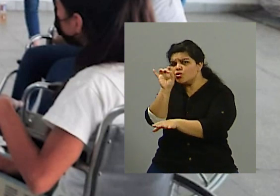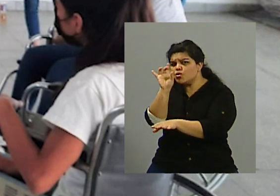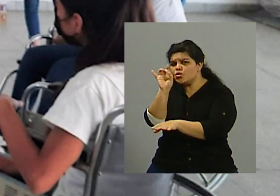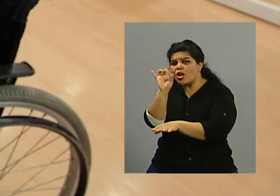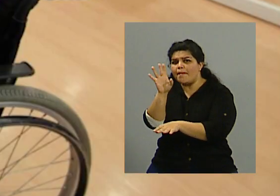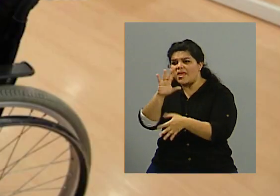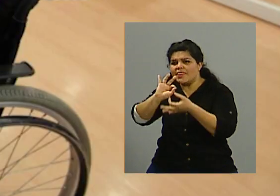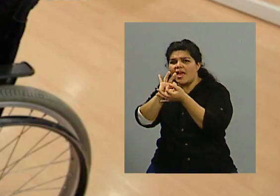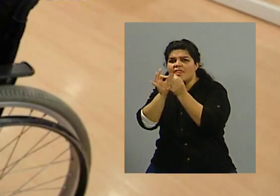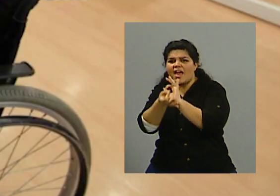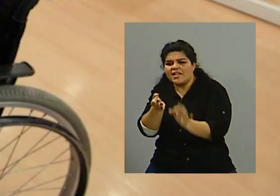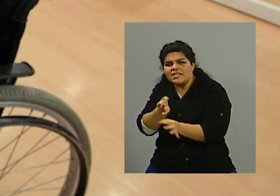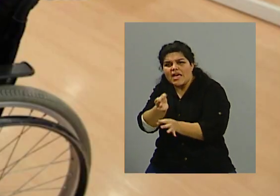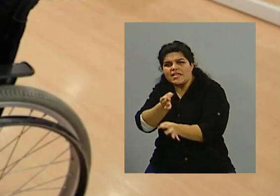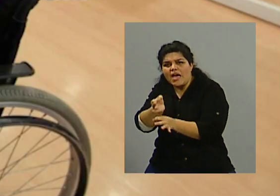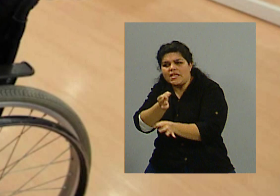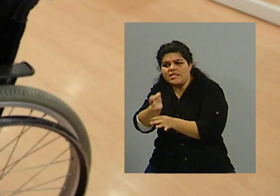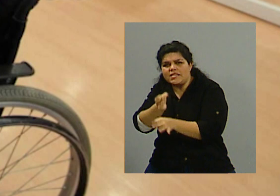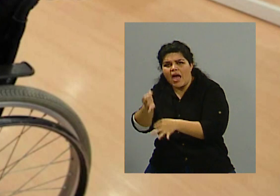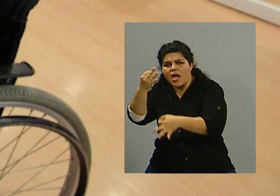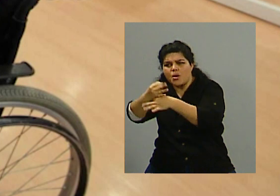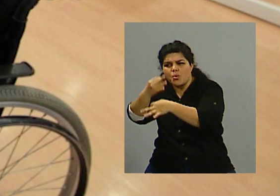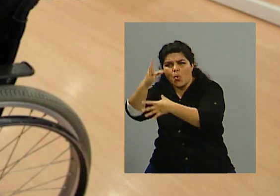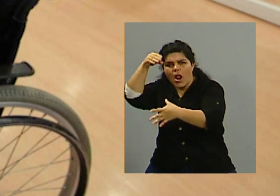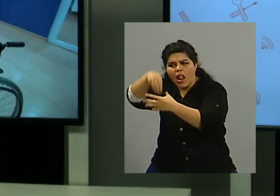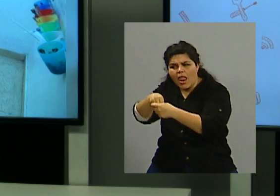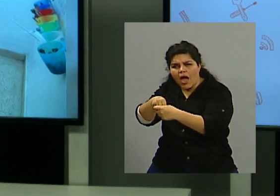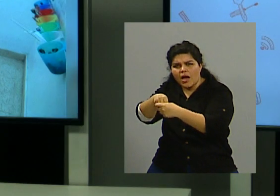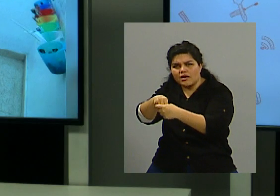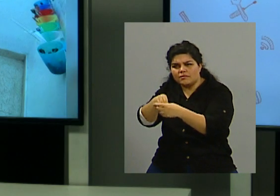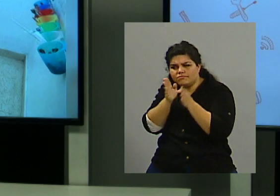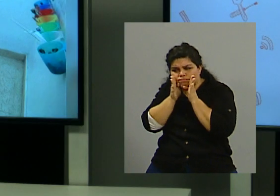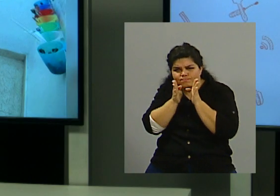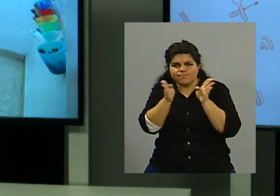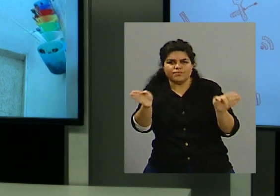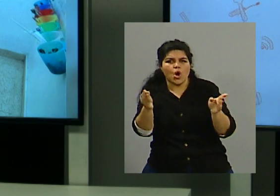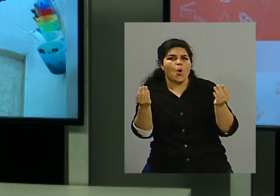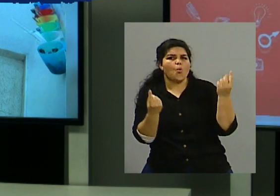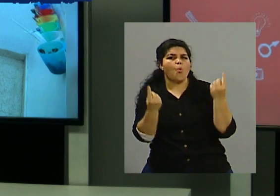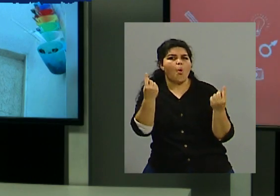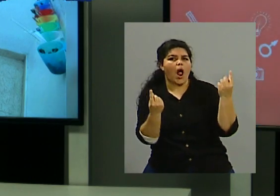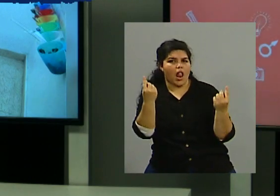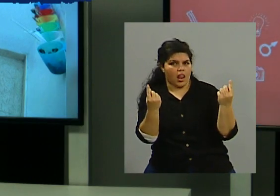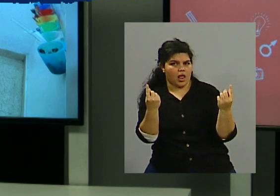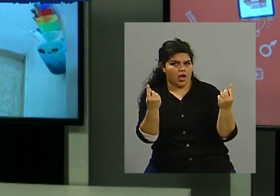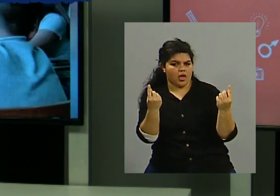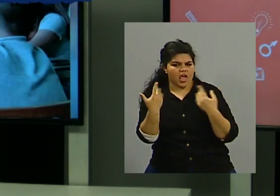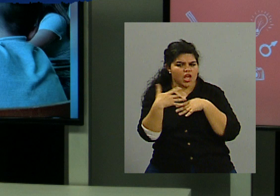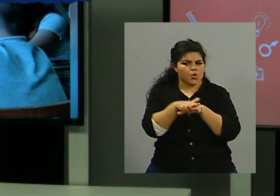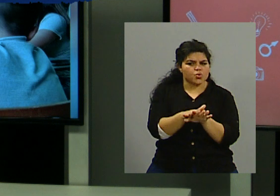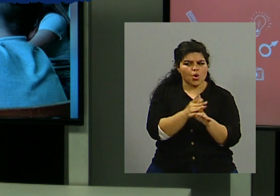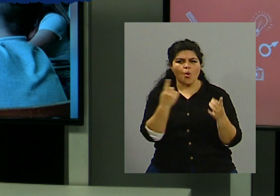de la alfabetización y de lo escolar. Me ujú, parece que ese es un punto, al menos en principio, a poder poner en discusión.